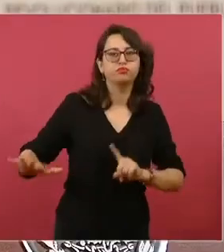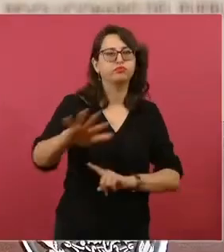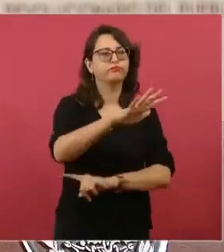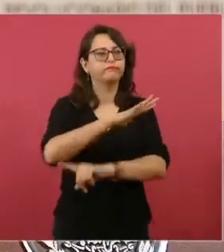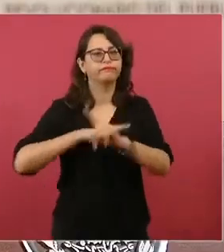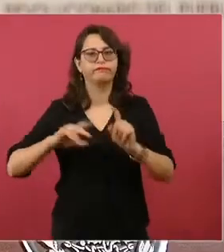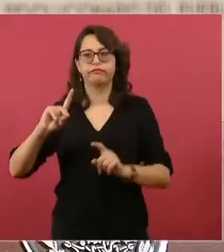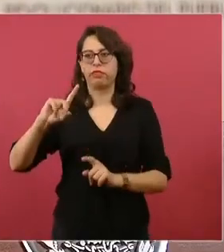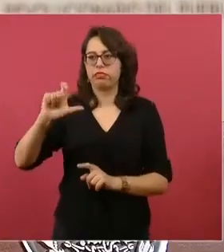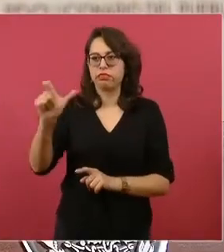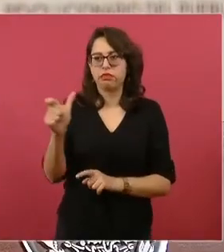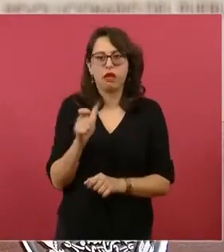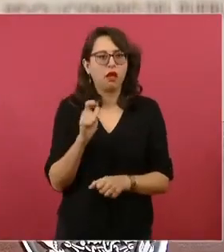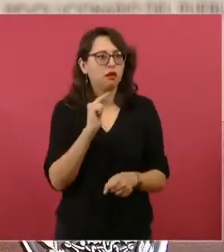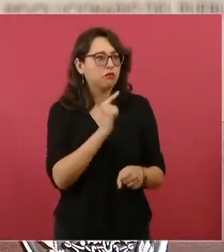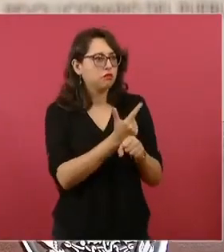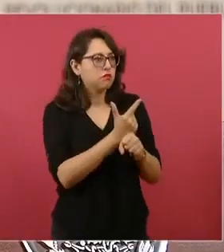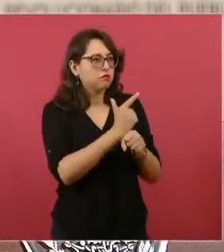para